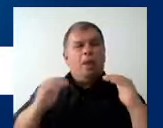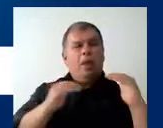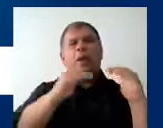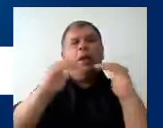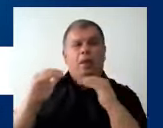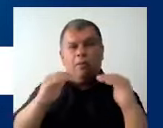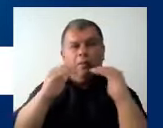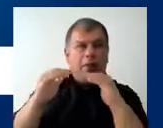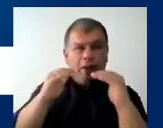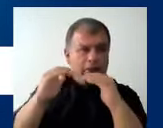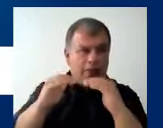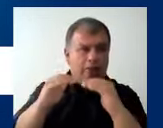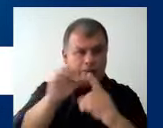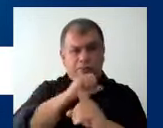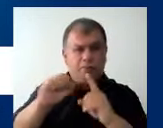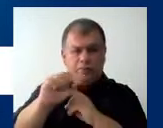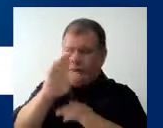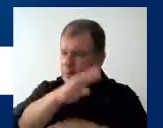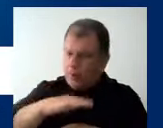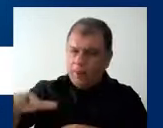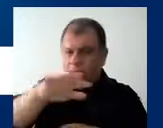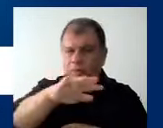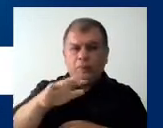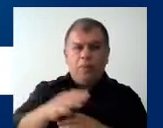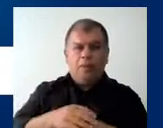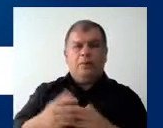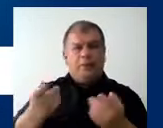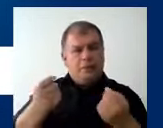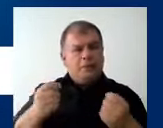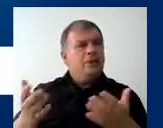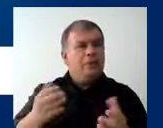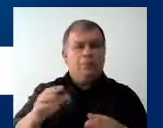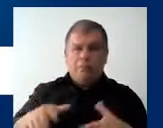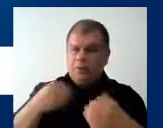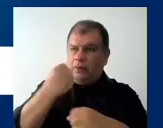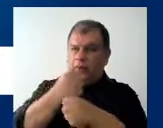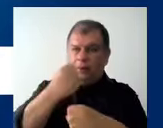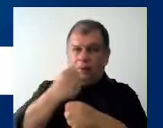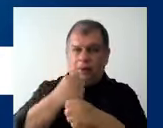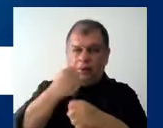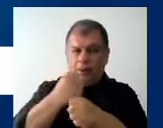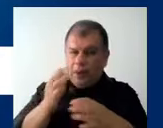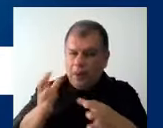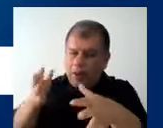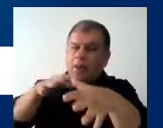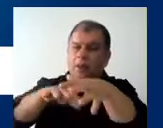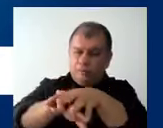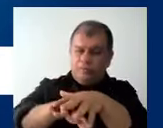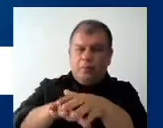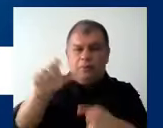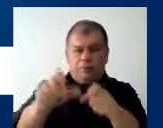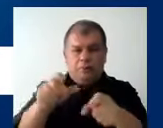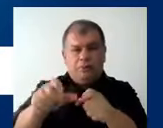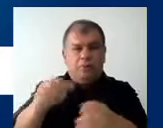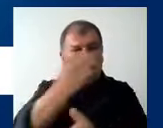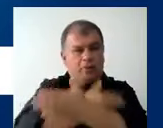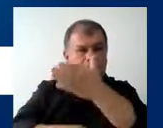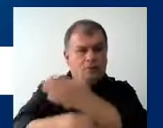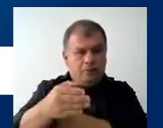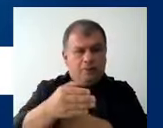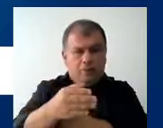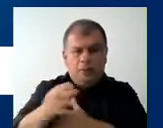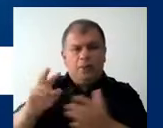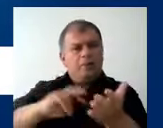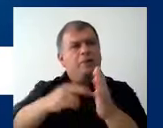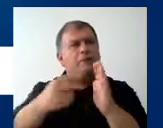de condiciones para todos. De lo que se trata es de poder trabajar en la inclusión de las personas con discapacidad, y eso